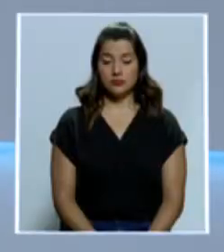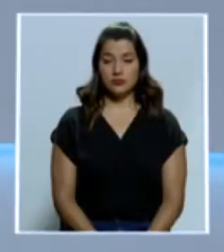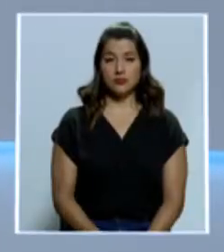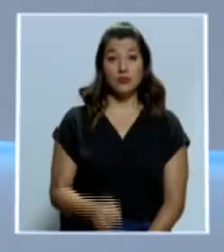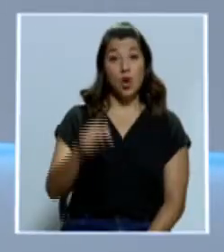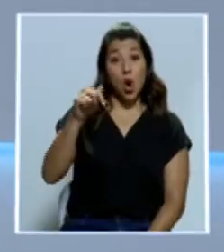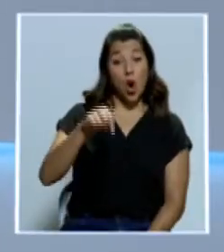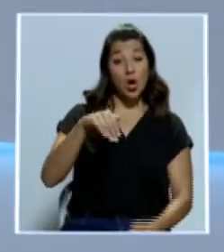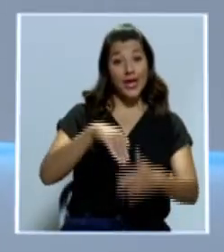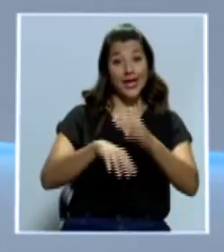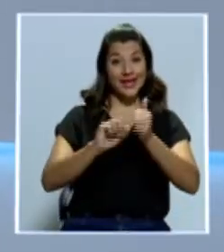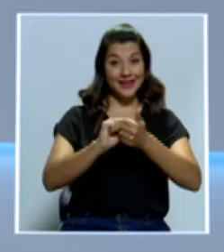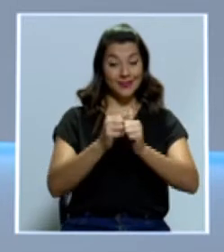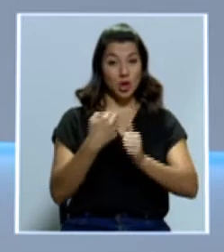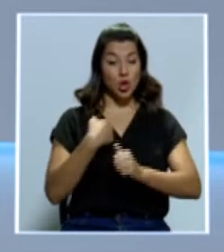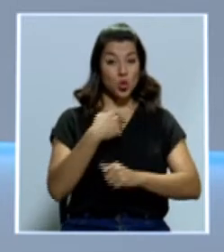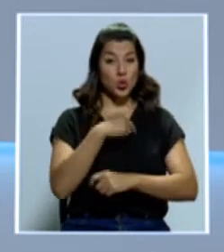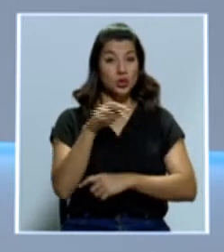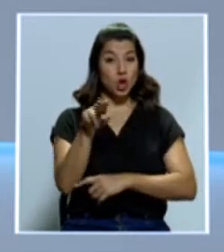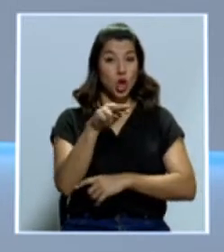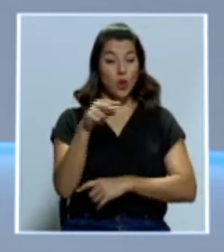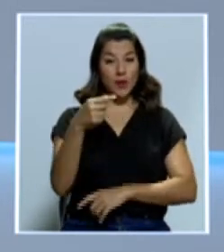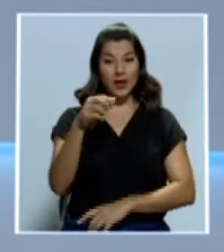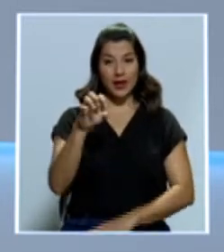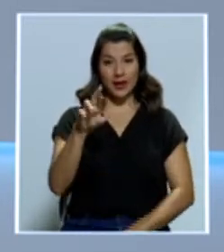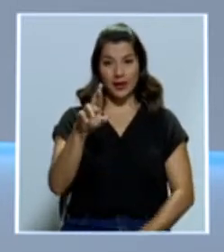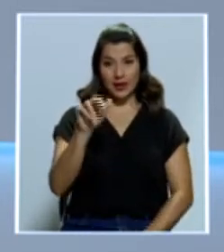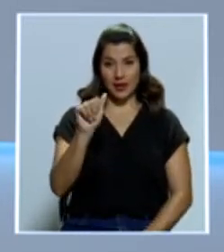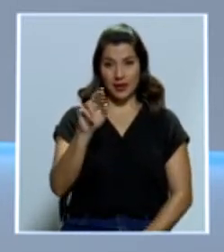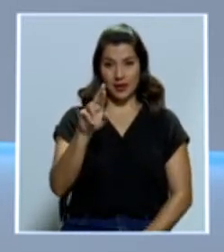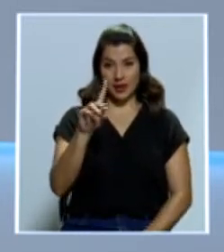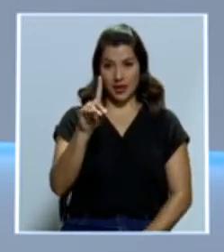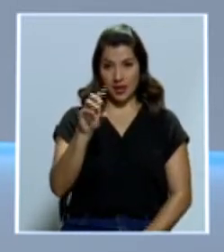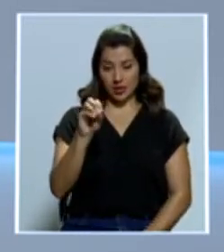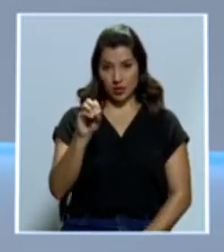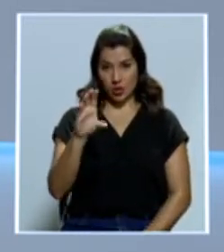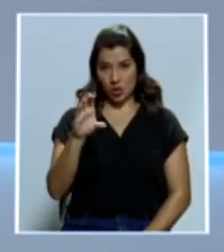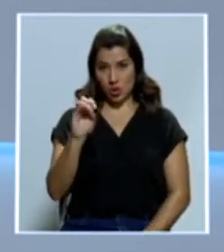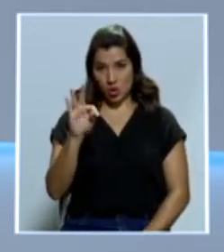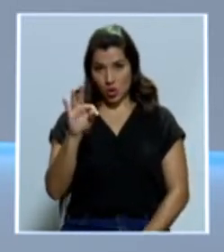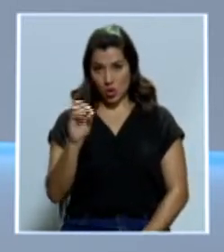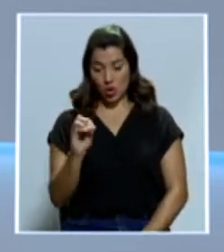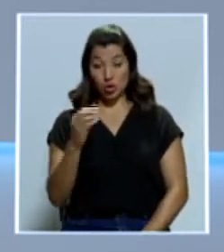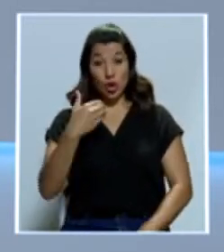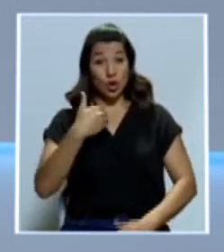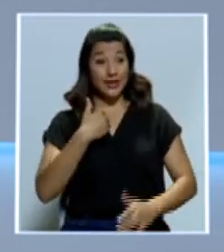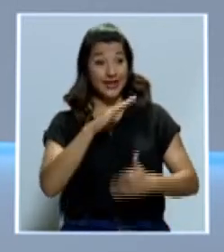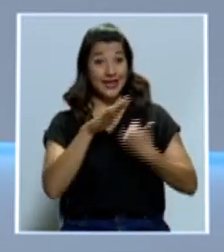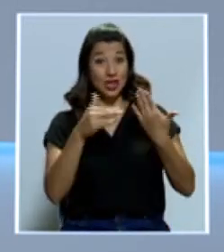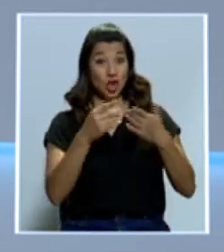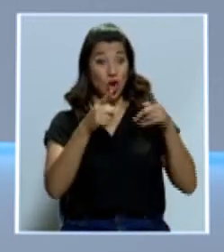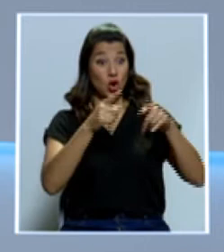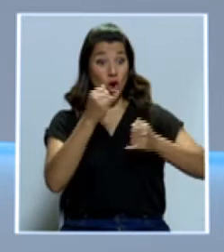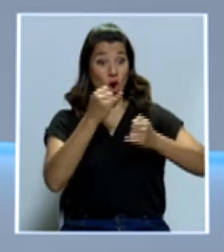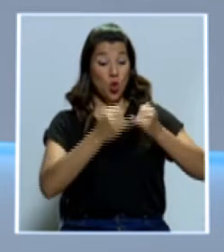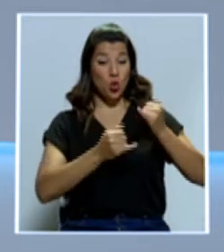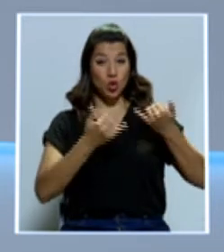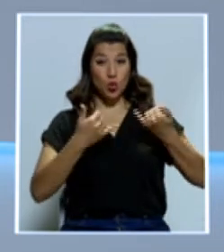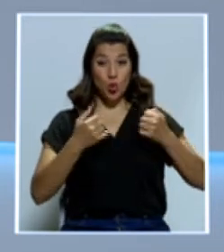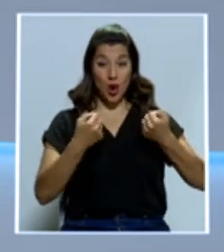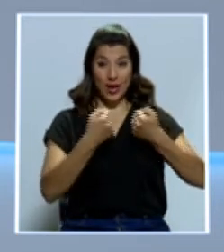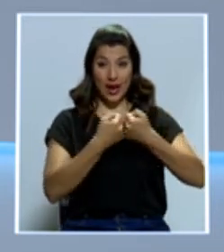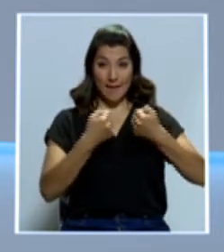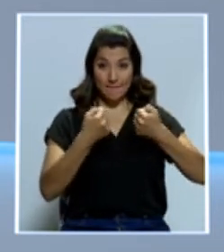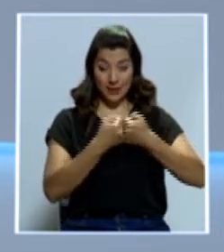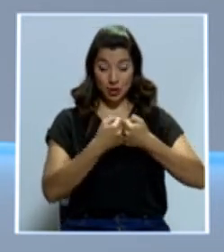Y hoy en los deportes, nuestro compañero Gerardo Coto nos traerá todas las consecuencias de la última fecha de la fase regular del campeonato